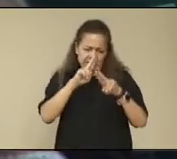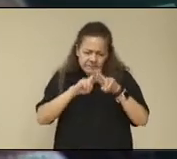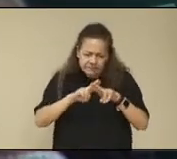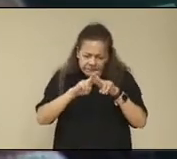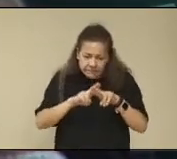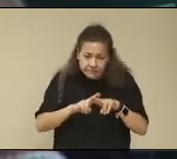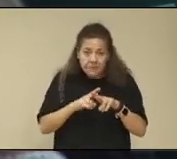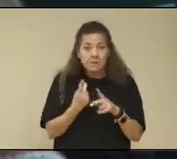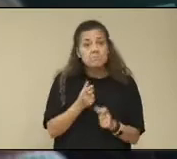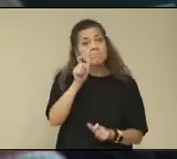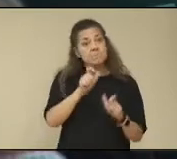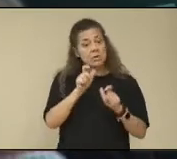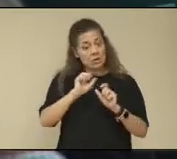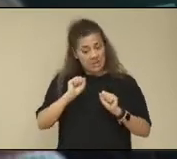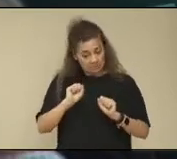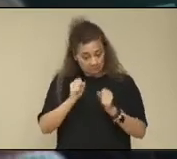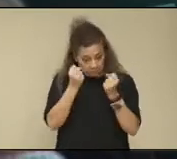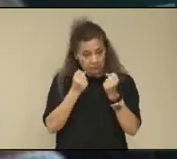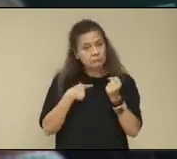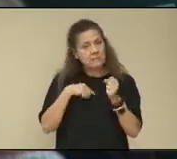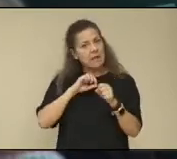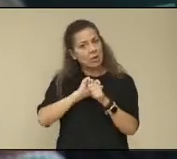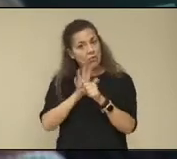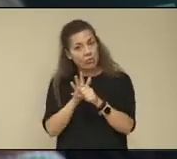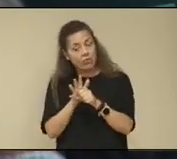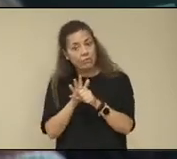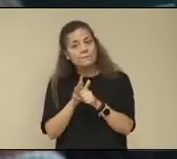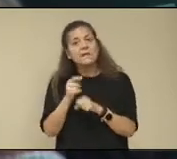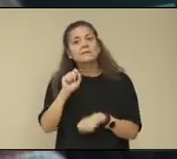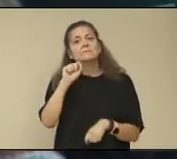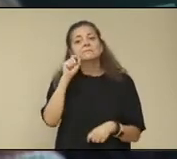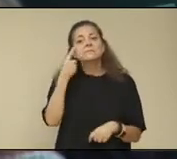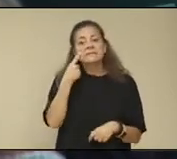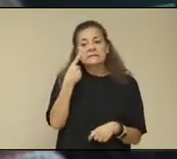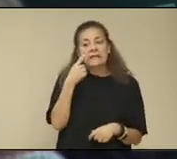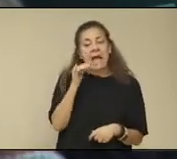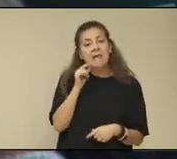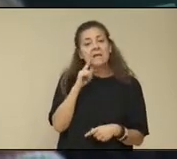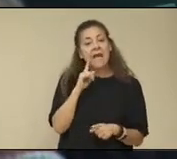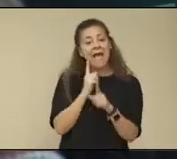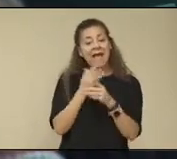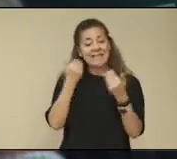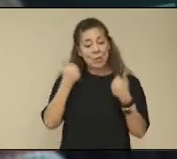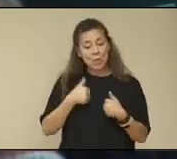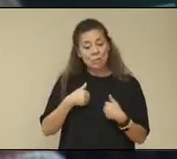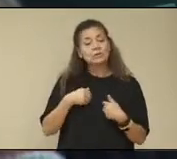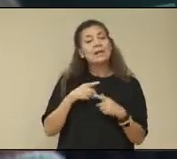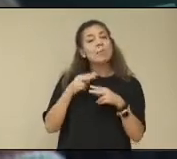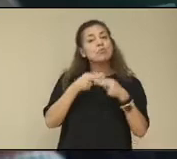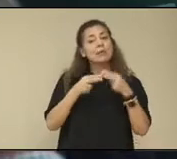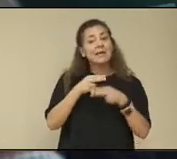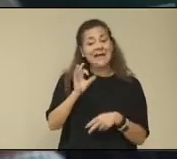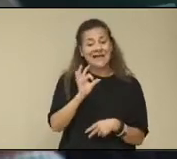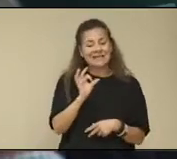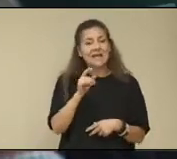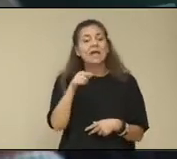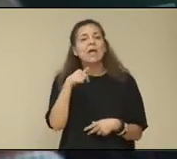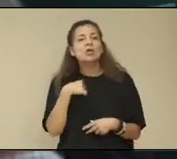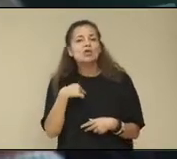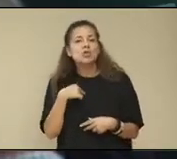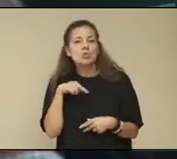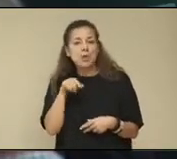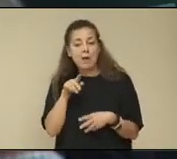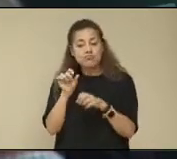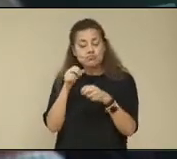en personas que se han recuperado de coronavirus, se ha visto que hay anticuerpos frente a la proteína S y que hay una inmunidad celular frente